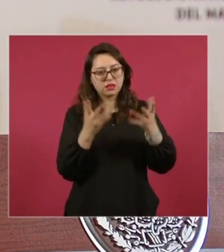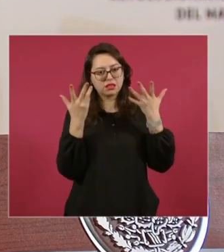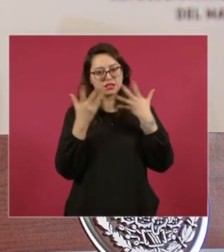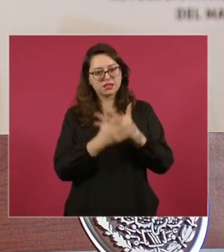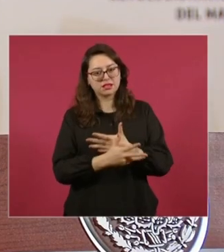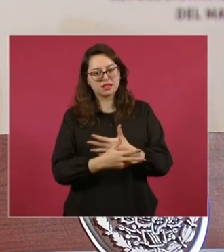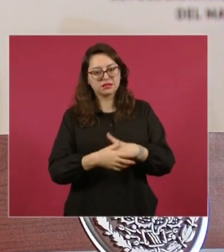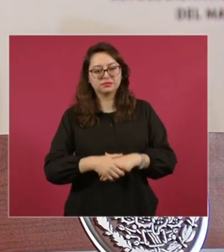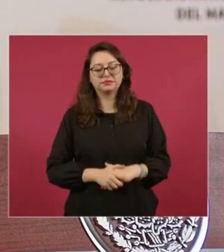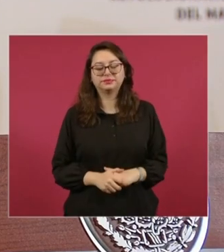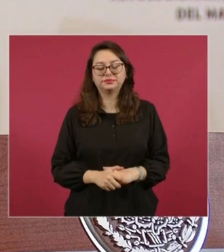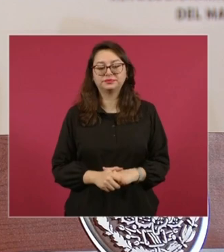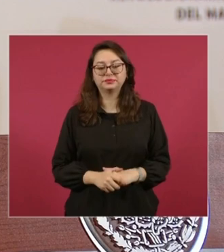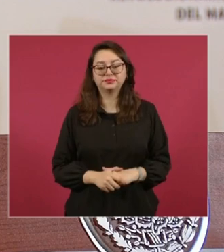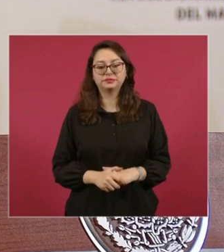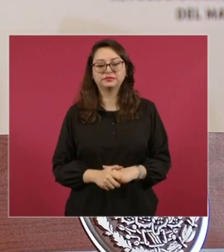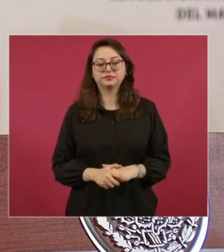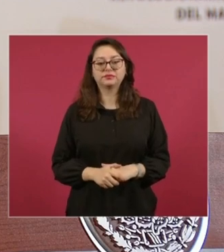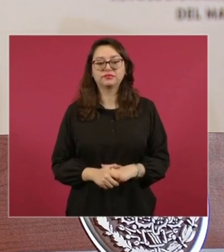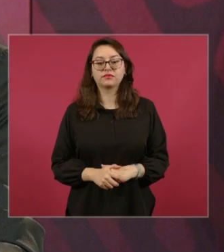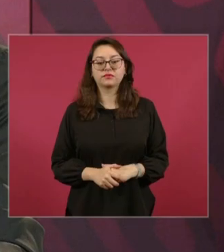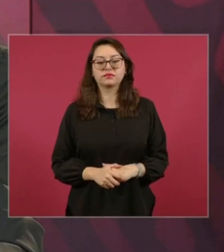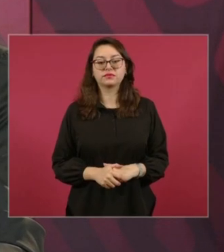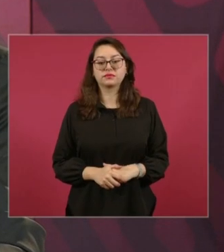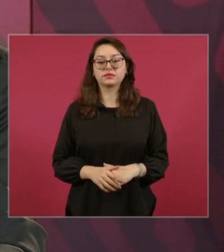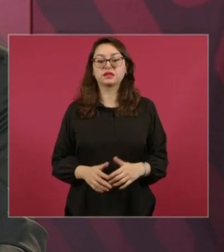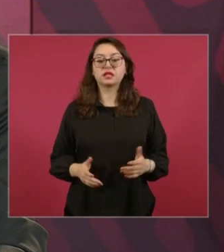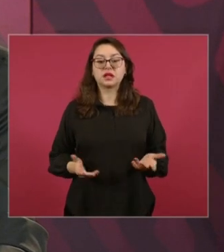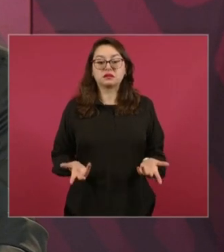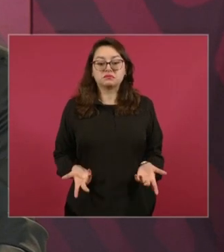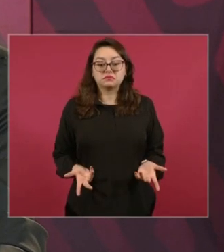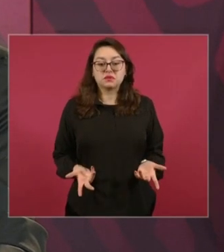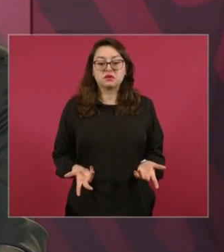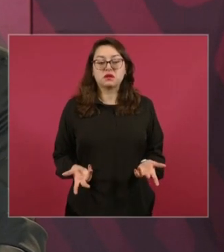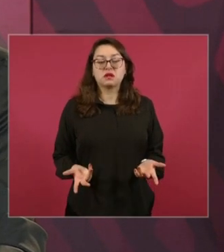estaban produciendo cuando llegamos las seis